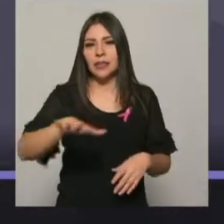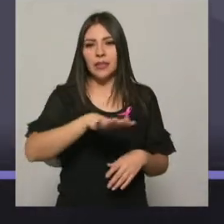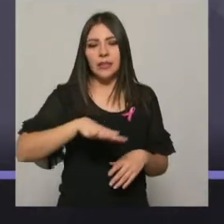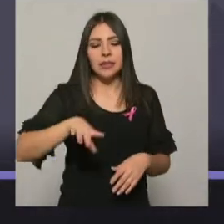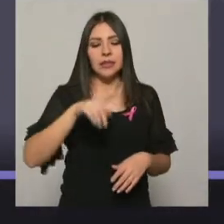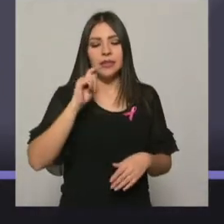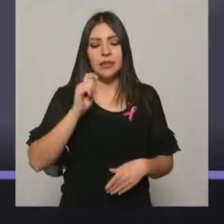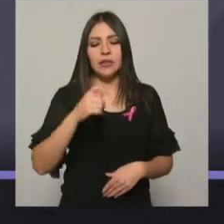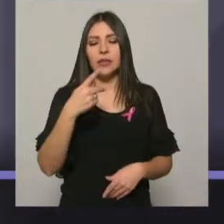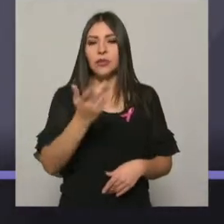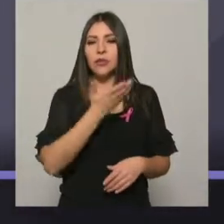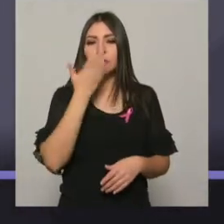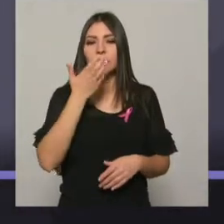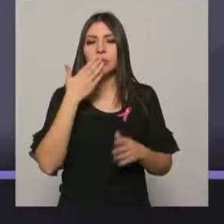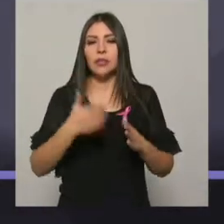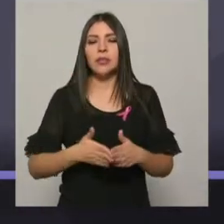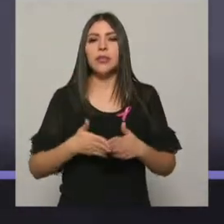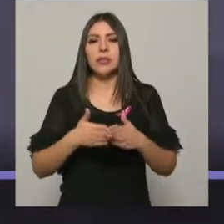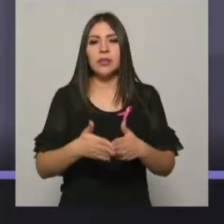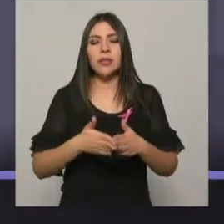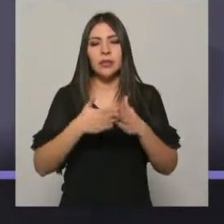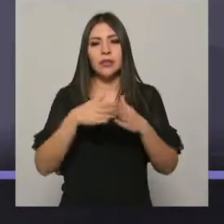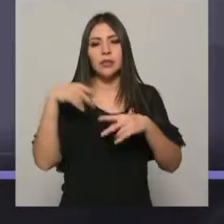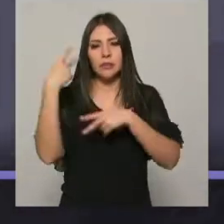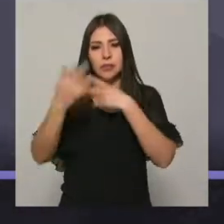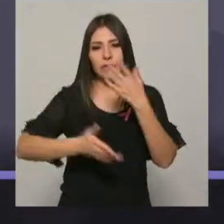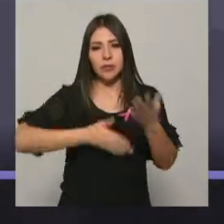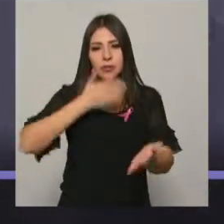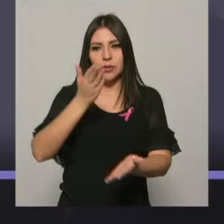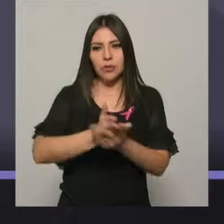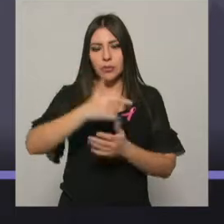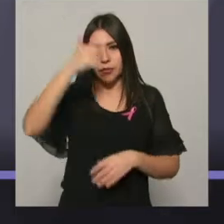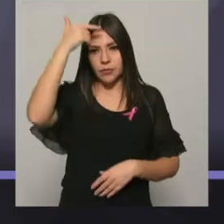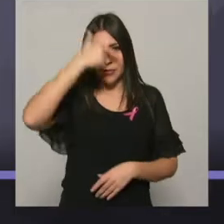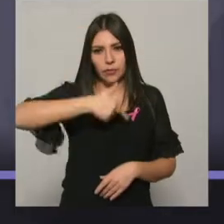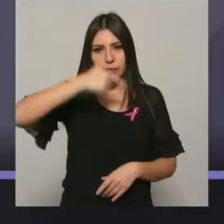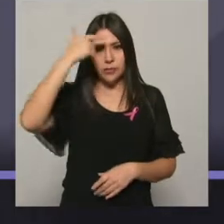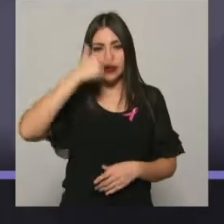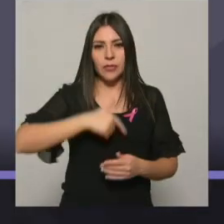seguir lo que es las Chinampas, estar en la noche, porque no es muy